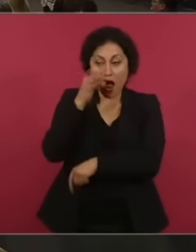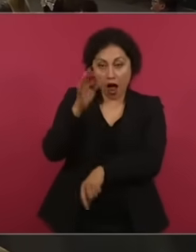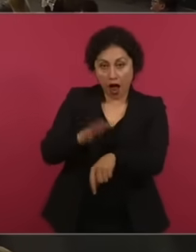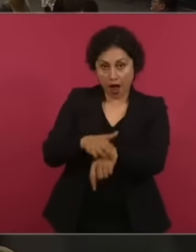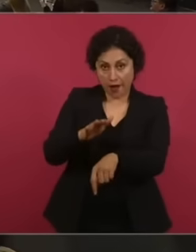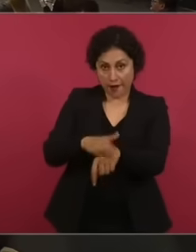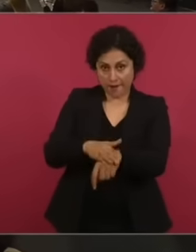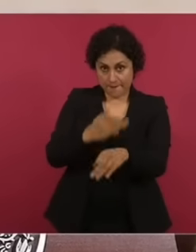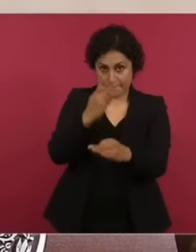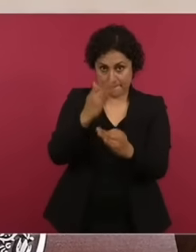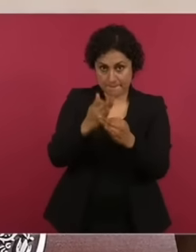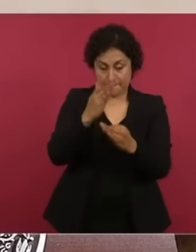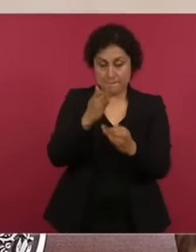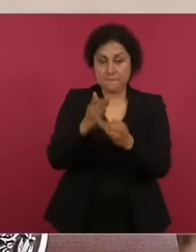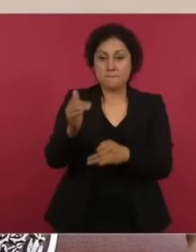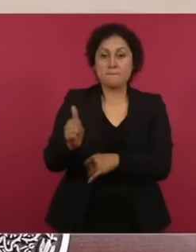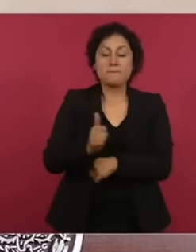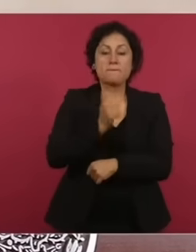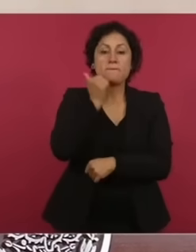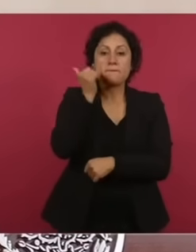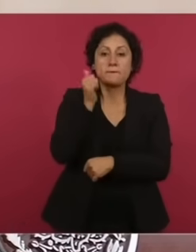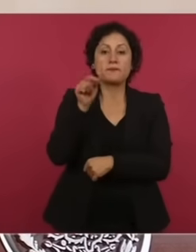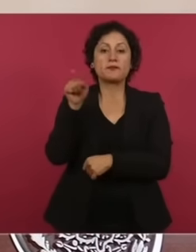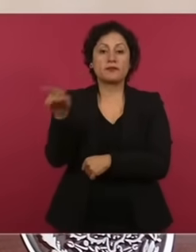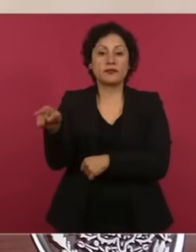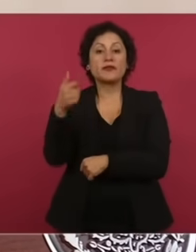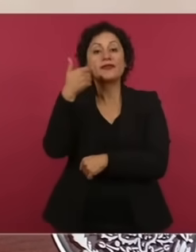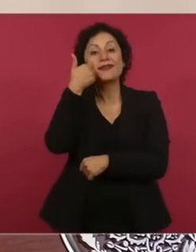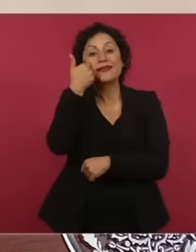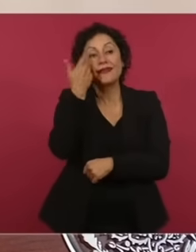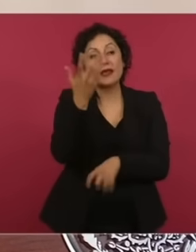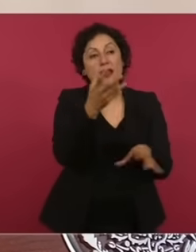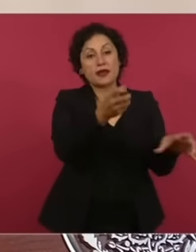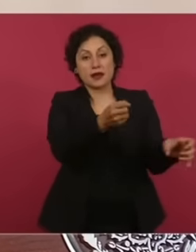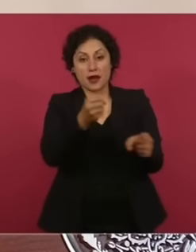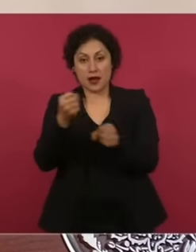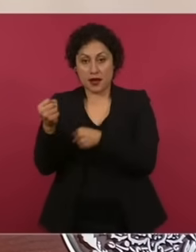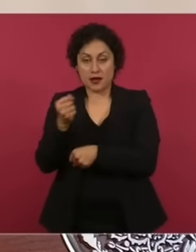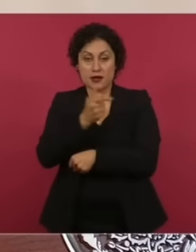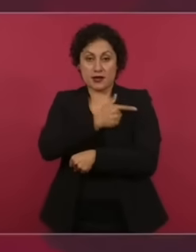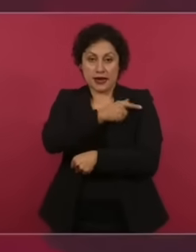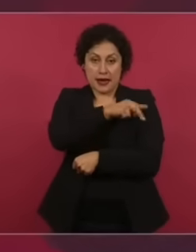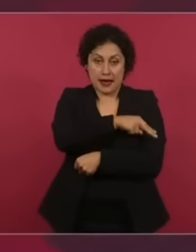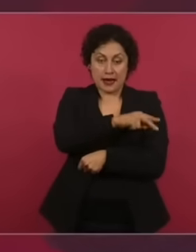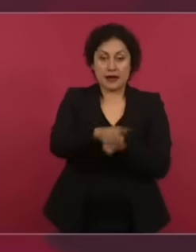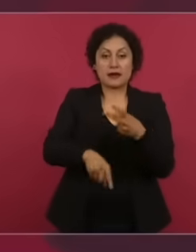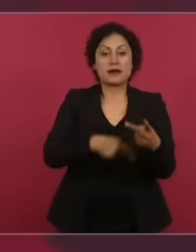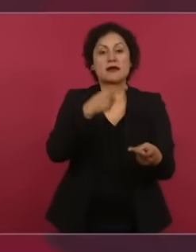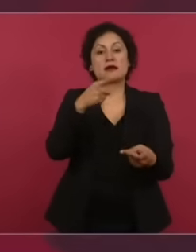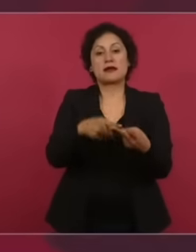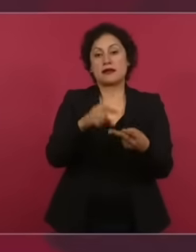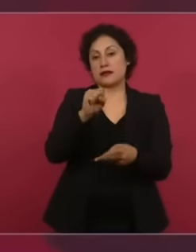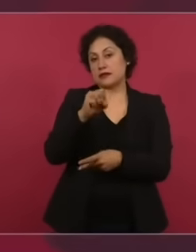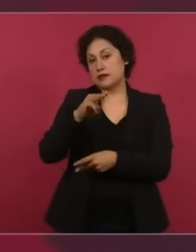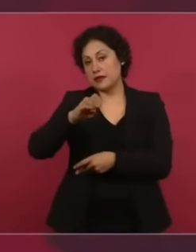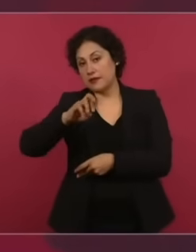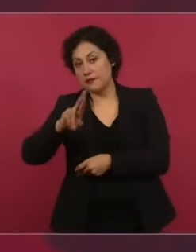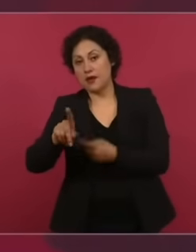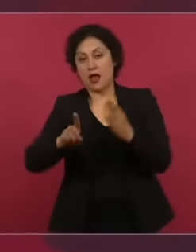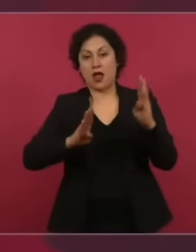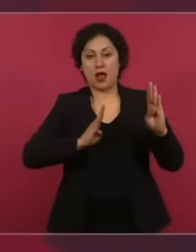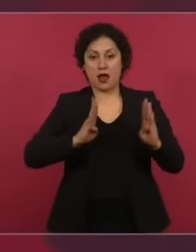querían utilizar a la Guardia Nacional, al Ejército, a la Marina, porque